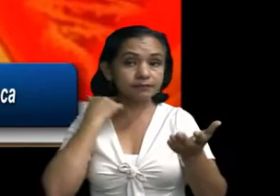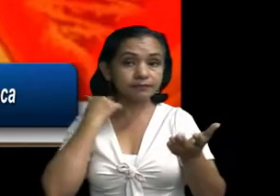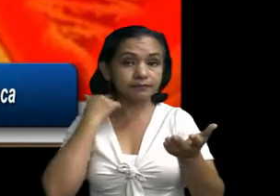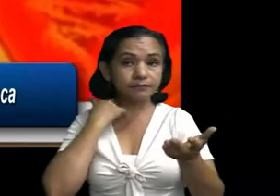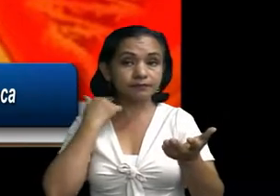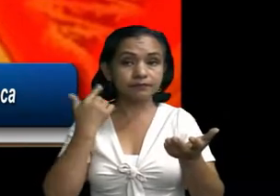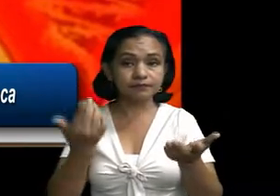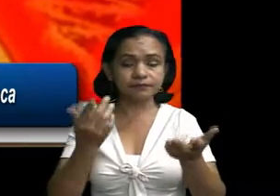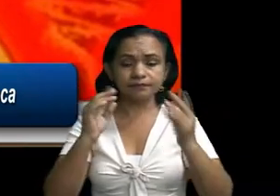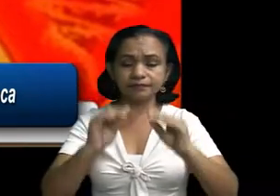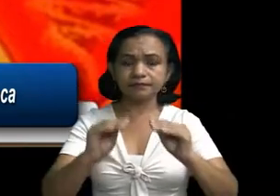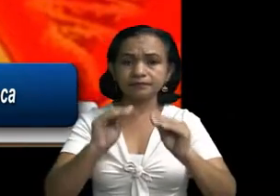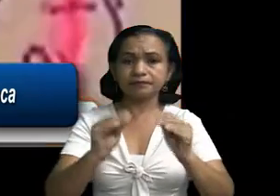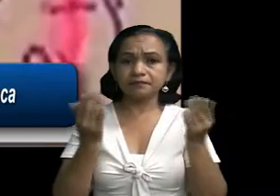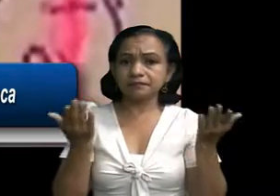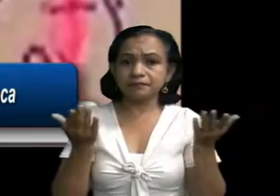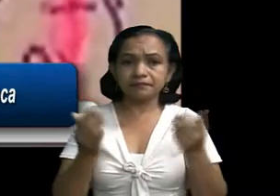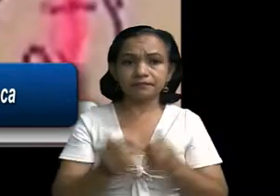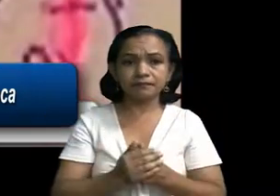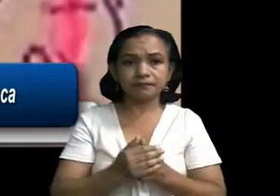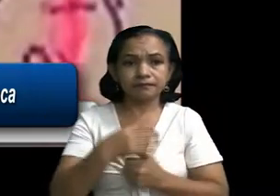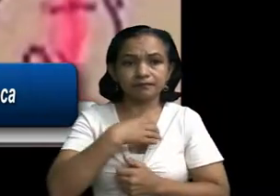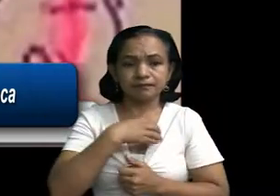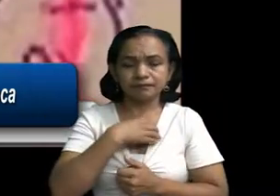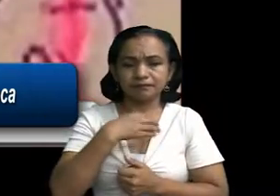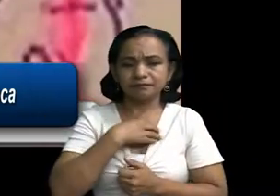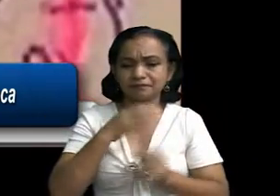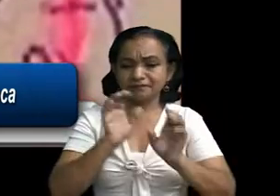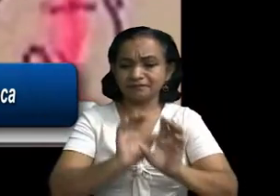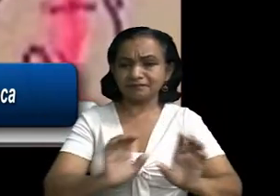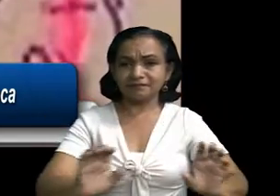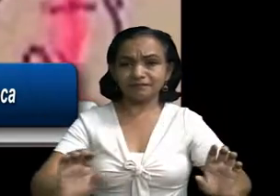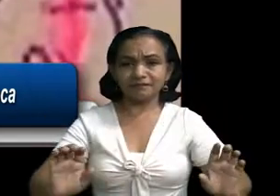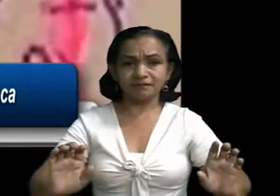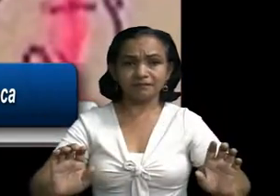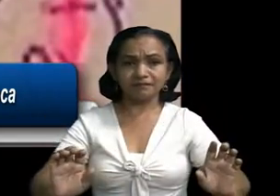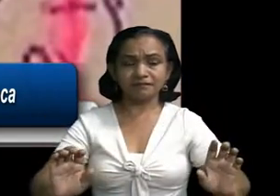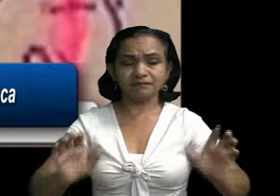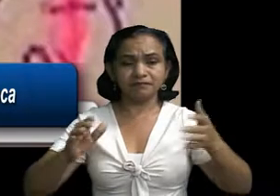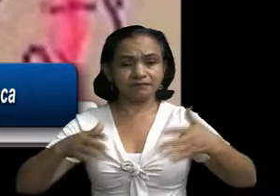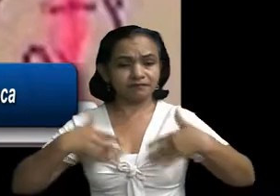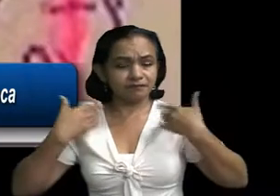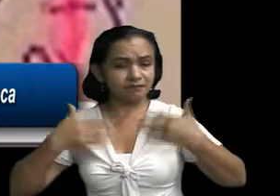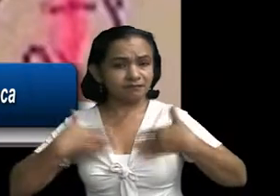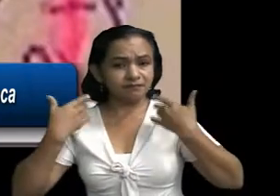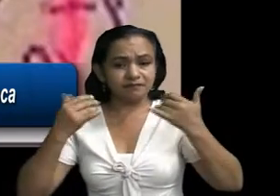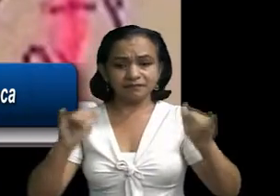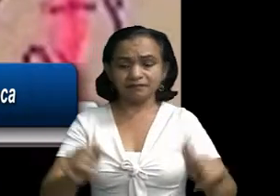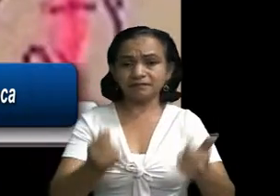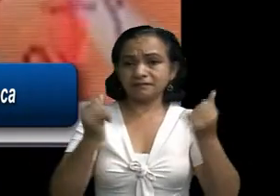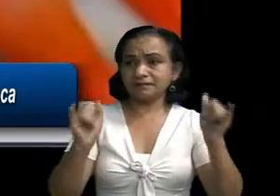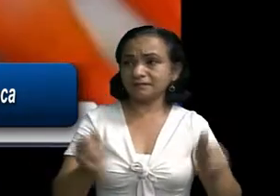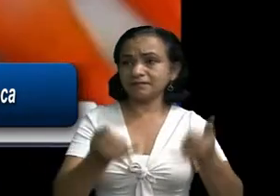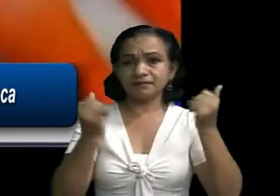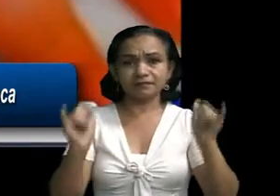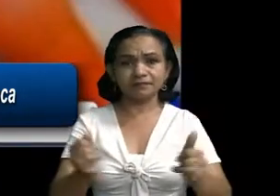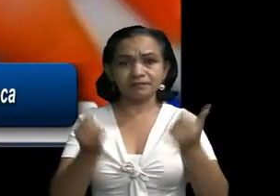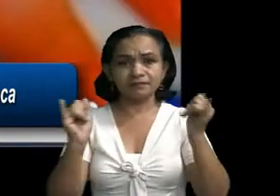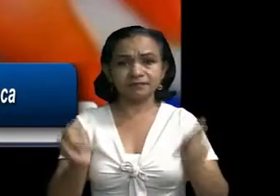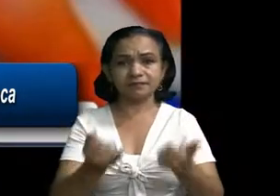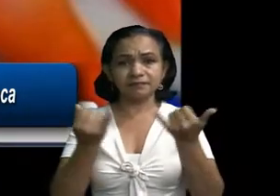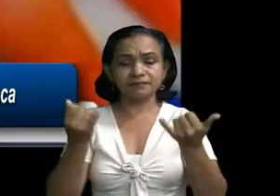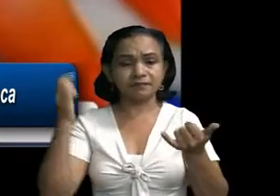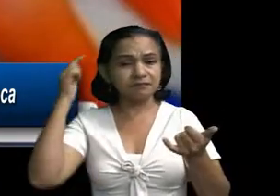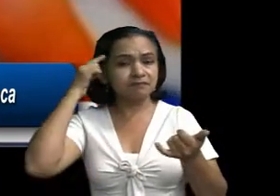no es por falta de educación, sino porque ellos son así muy, muy, muy alegres, muy juguetones, y no andan